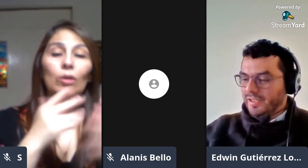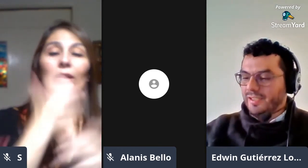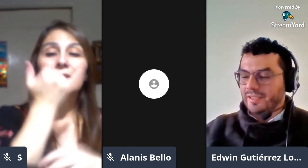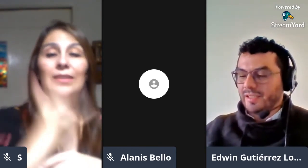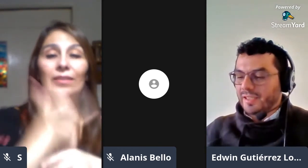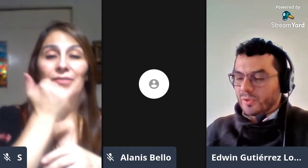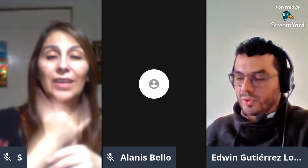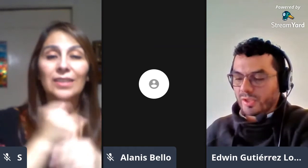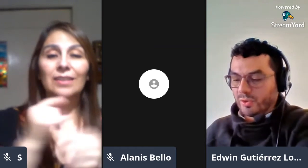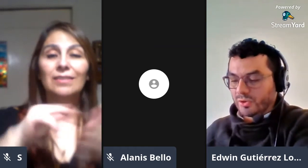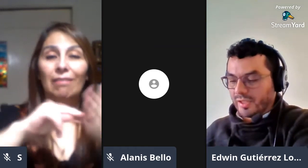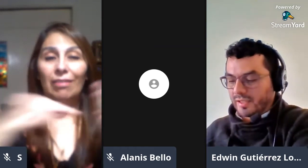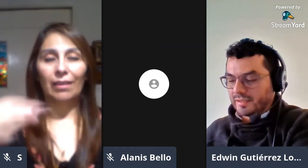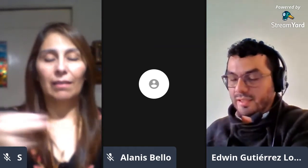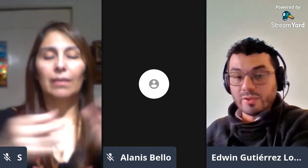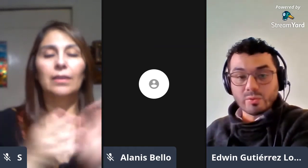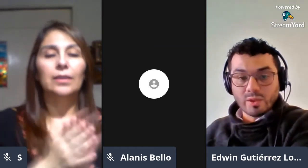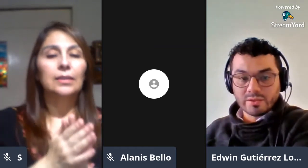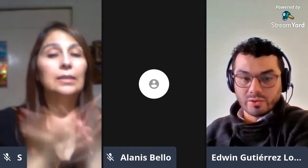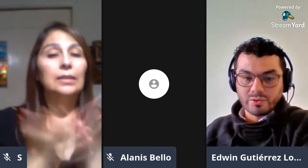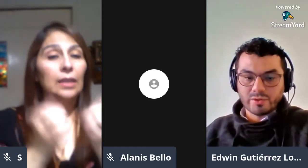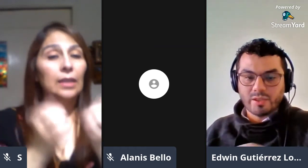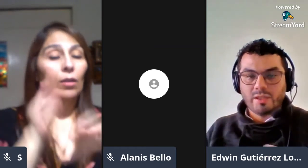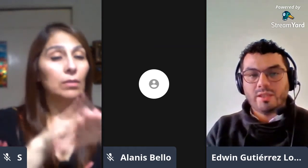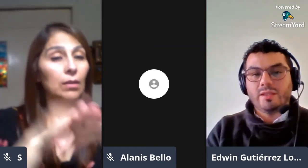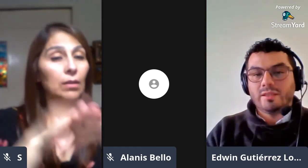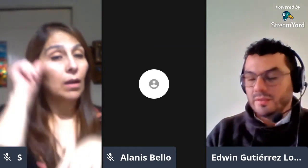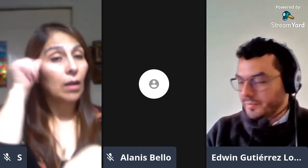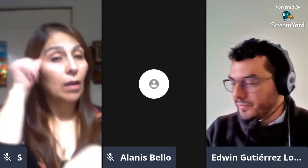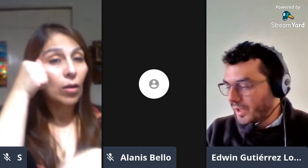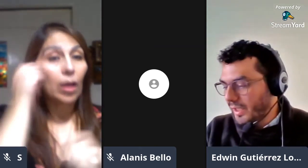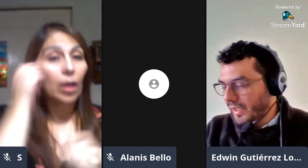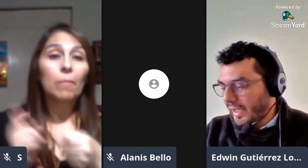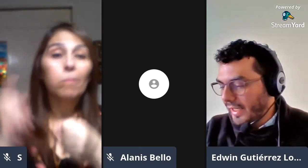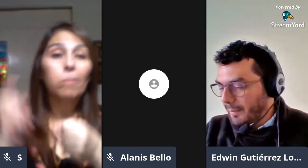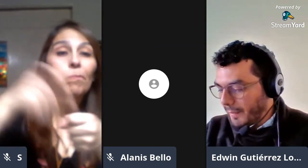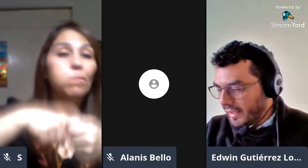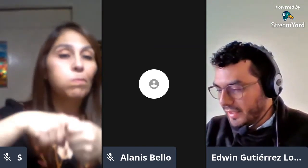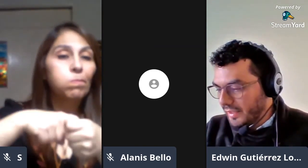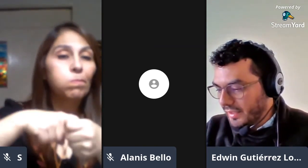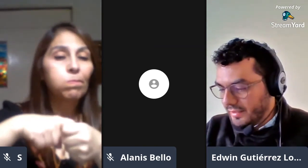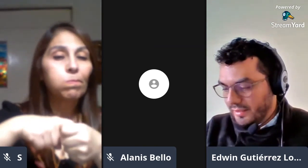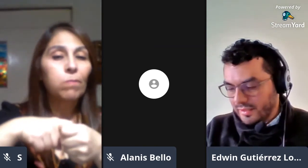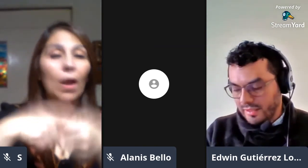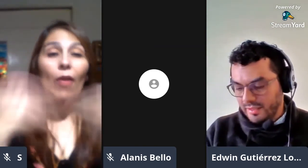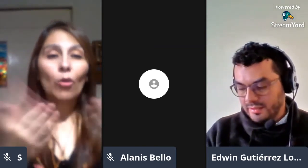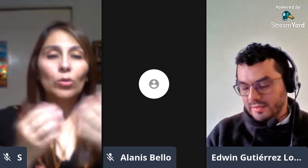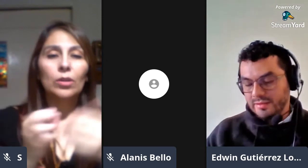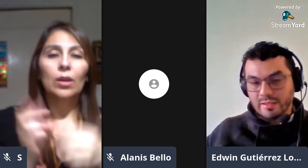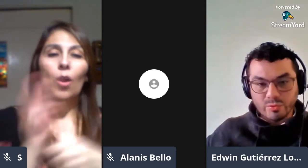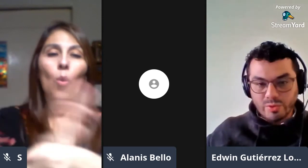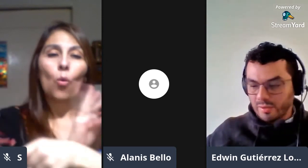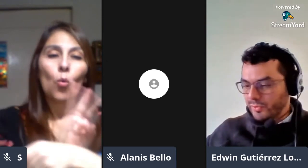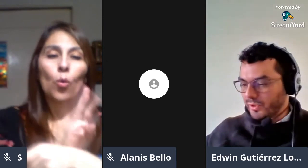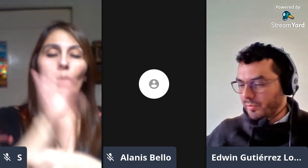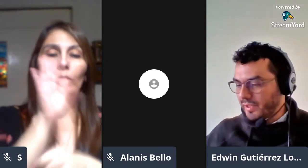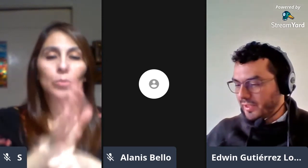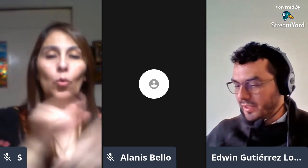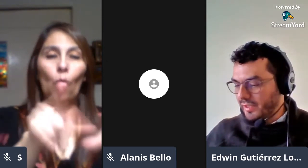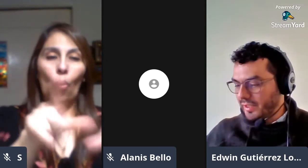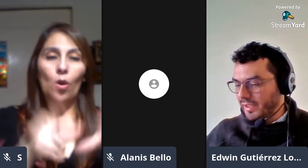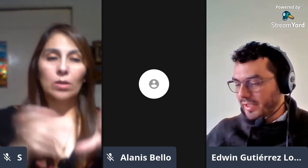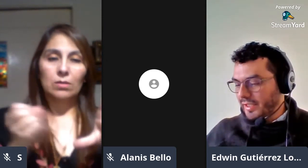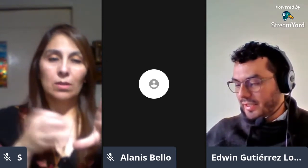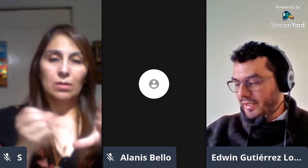esta falla, quiero recordarles la vinculación a la página de la licenciatura, el